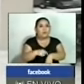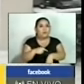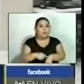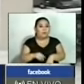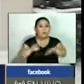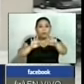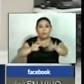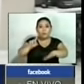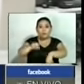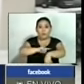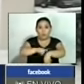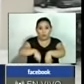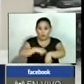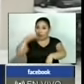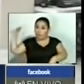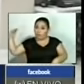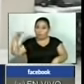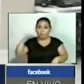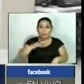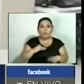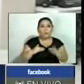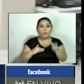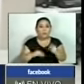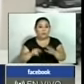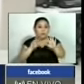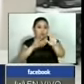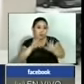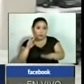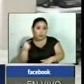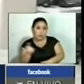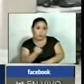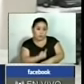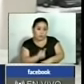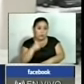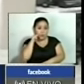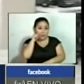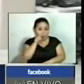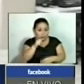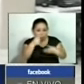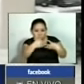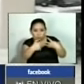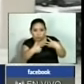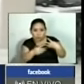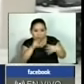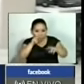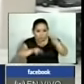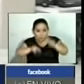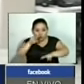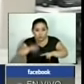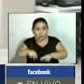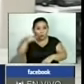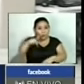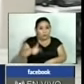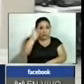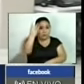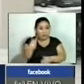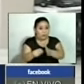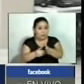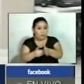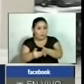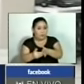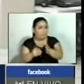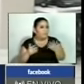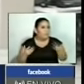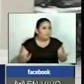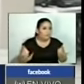espera que en cada vuelo vengan alrededor de 75 personas. Estas son las medidas de contención que se están tomando. A partir de hoy ya inician